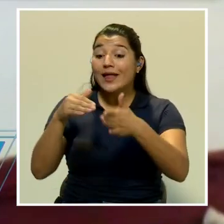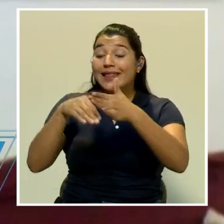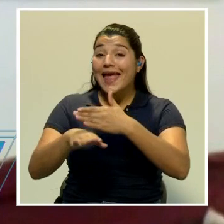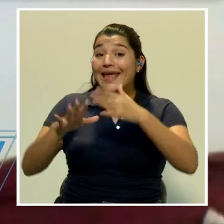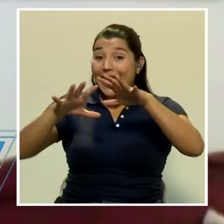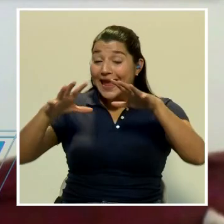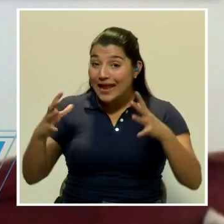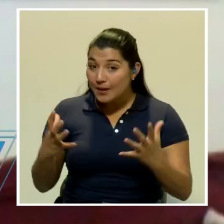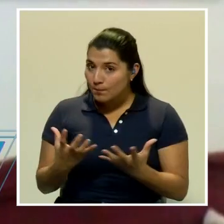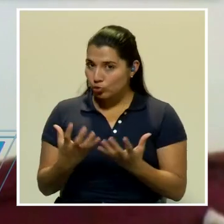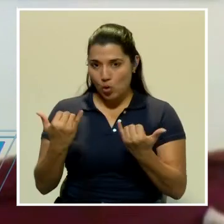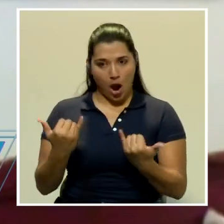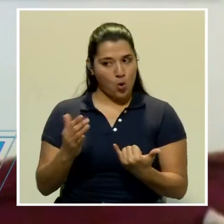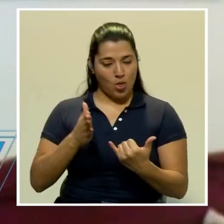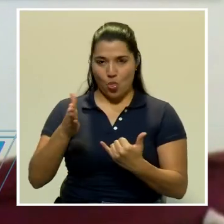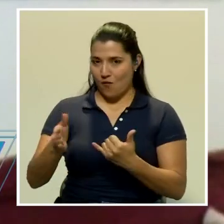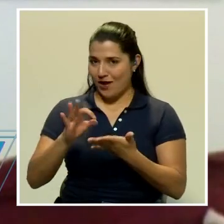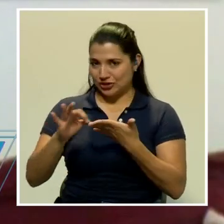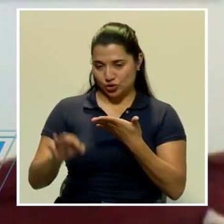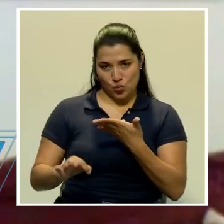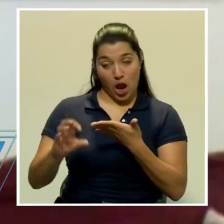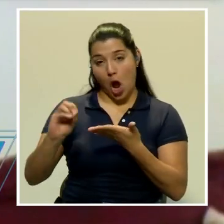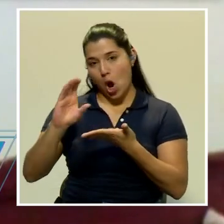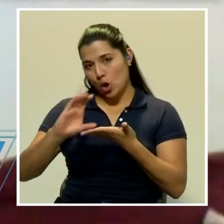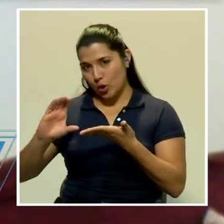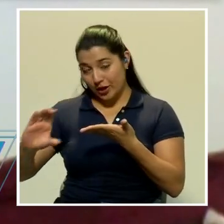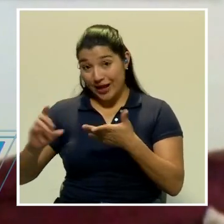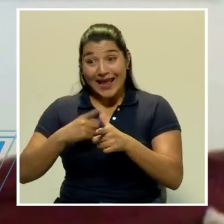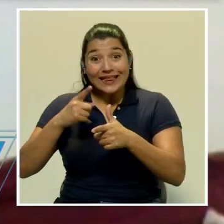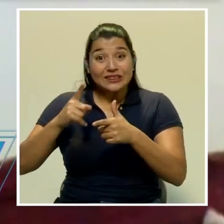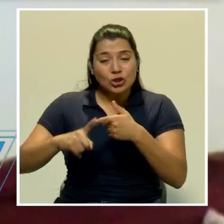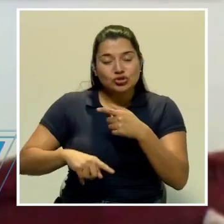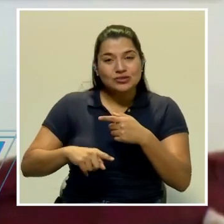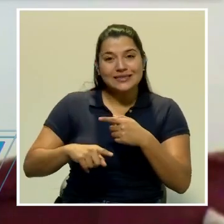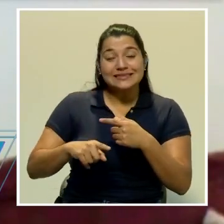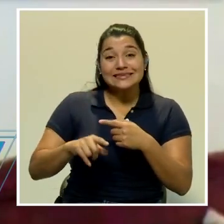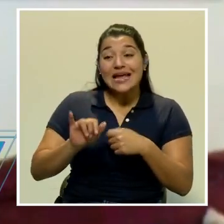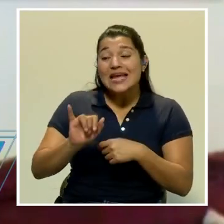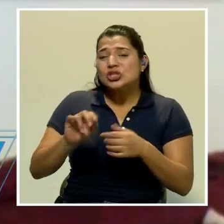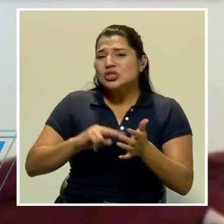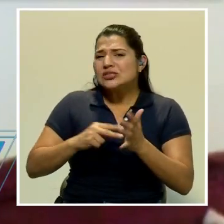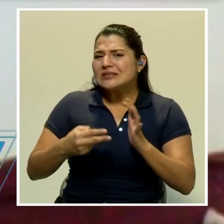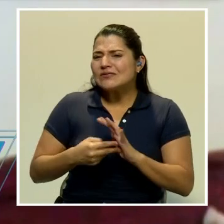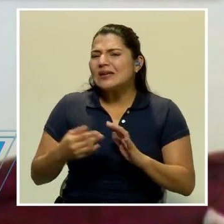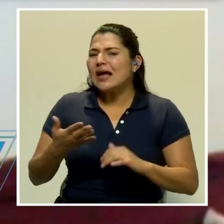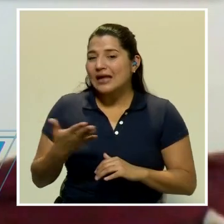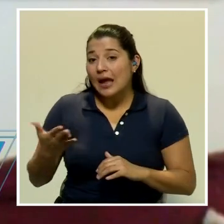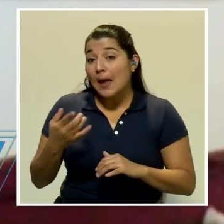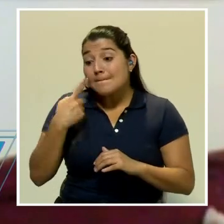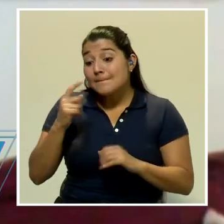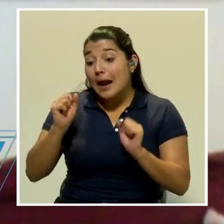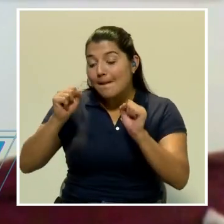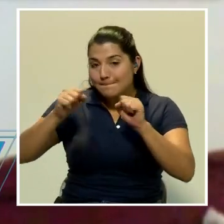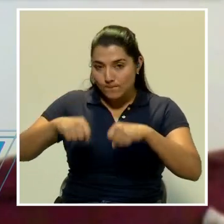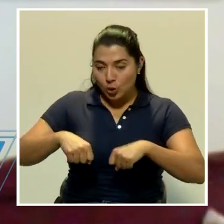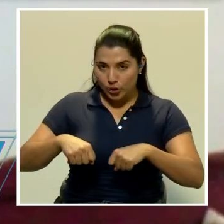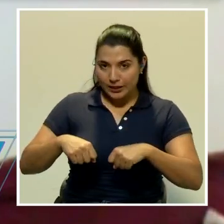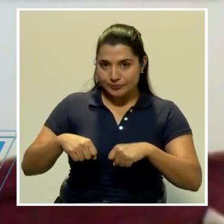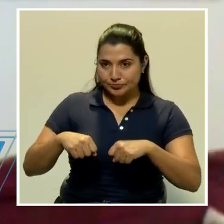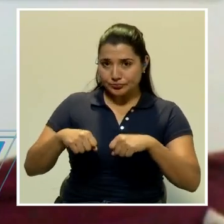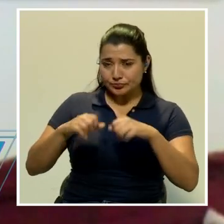escuela. Entonces, hay que verlo desde esa perspectiva. Esto significa que para atender, y como la